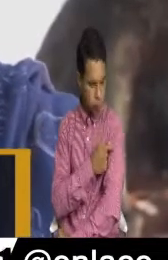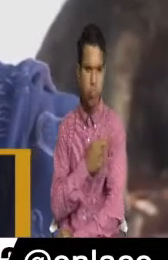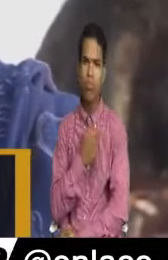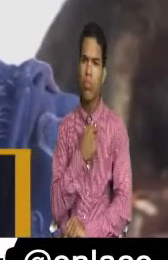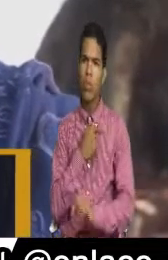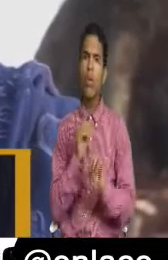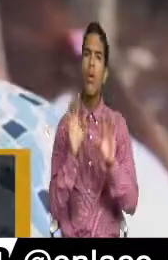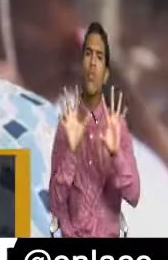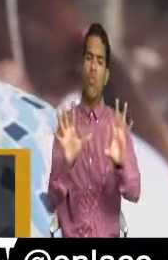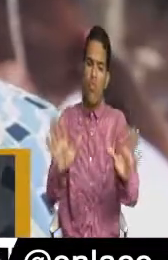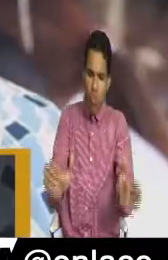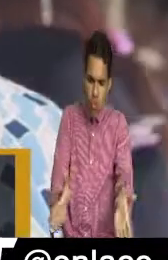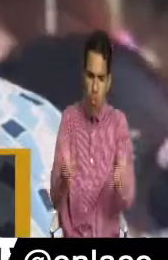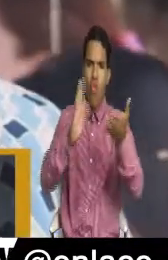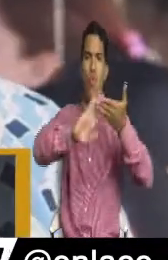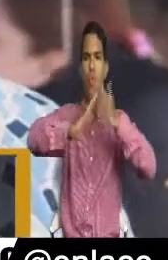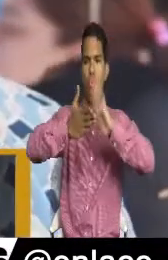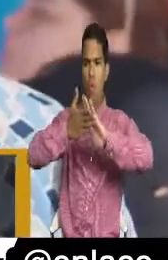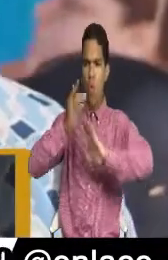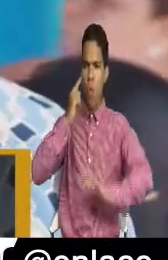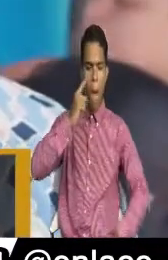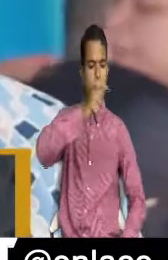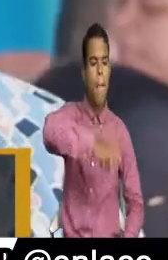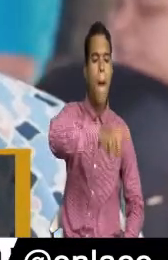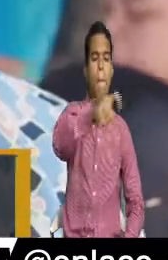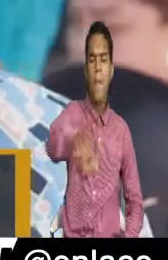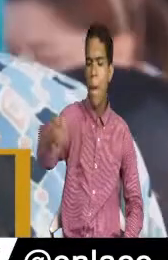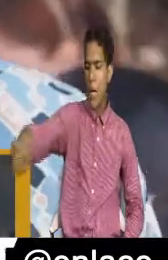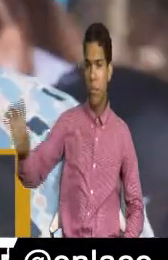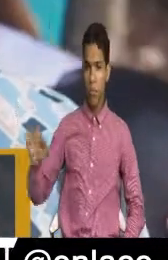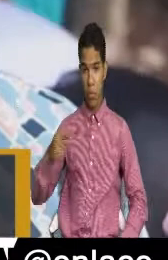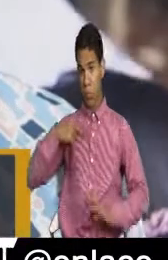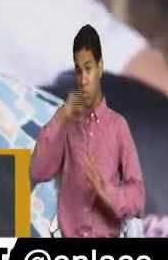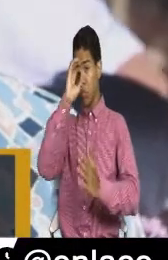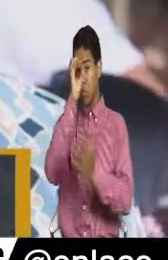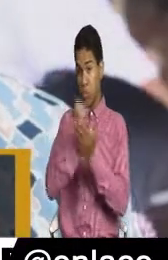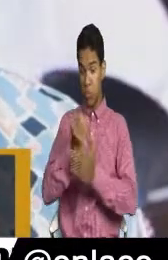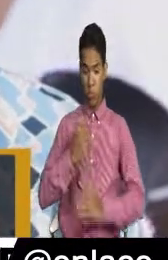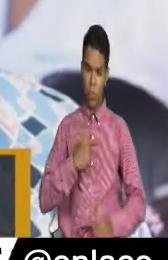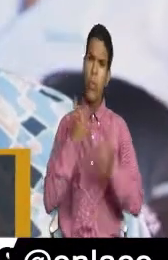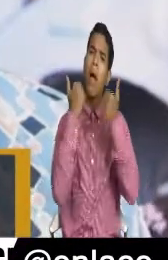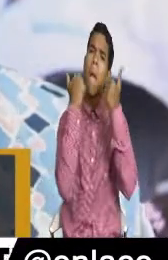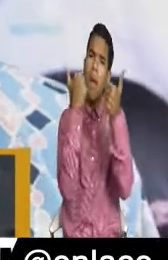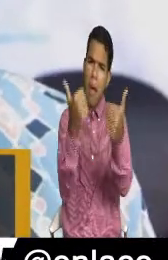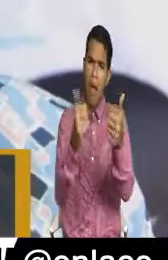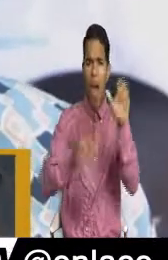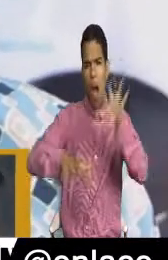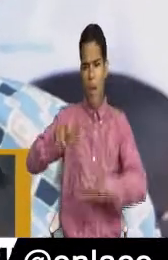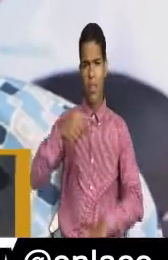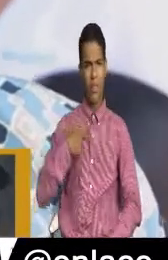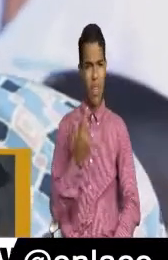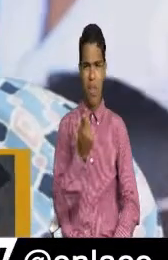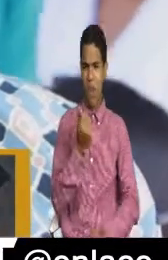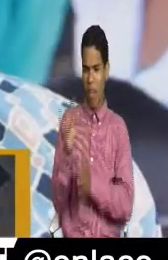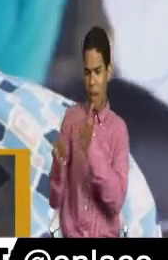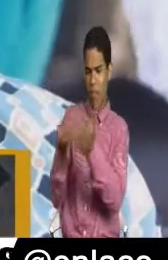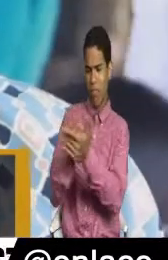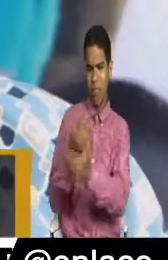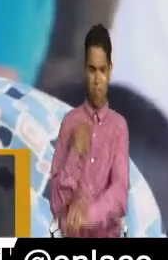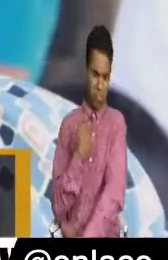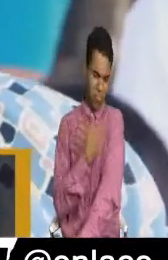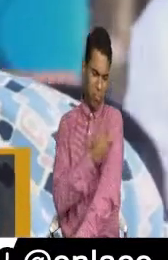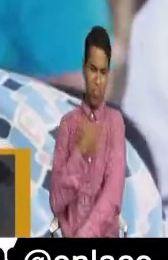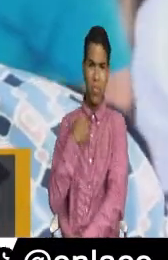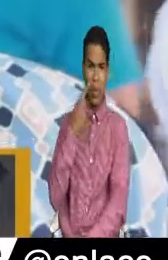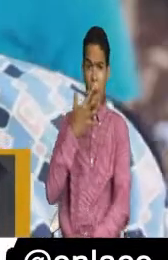lleguen a las comunidades. Muy bueno, me parece muy bueno, en verdad, porque uno de pronto no tiene plata para ponerse una vacuna de esta, una vacuna de esta vale plata,